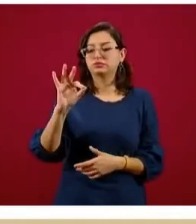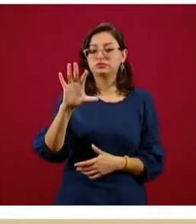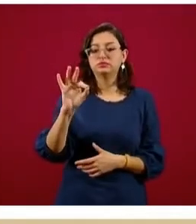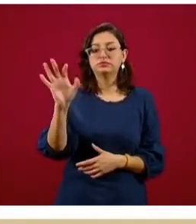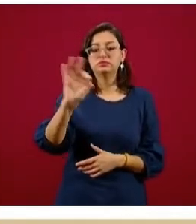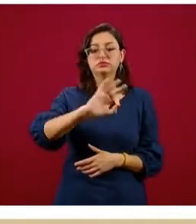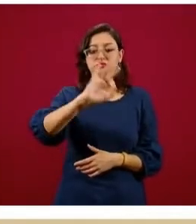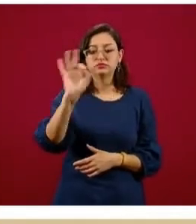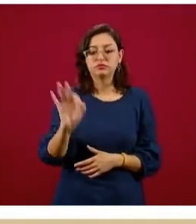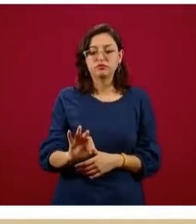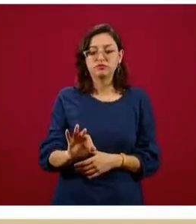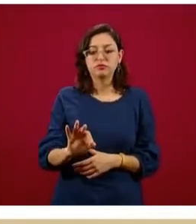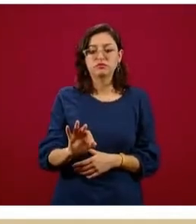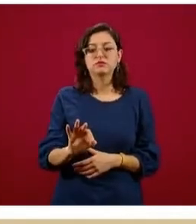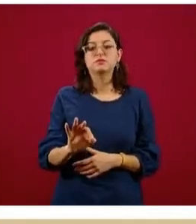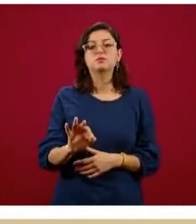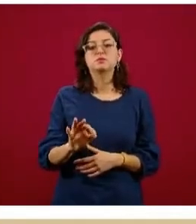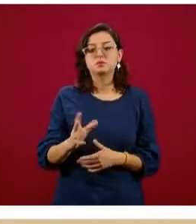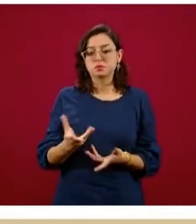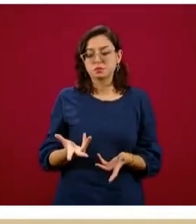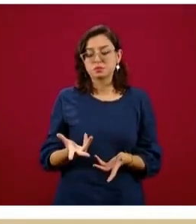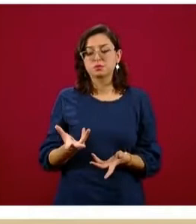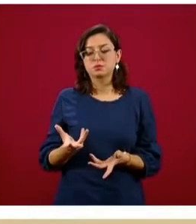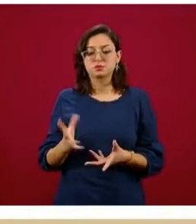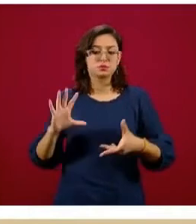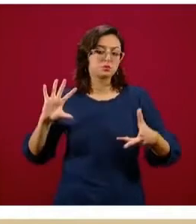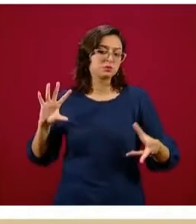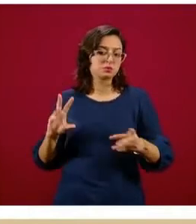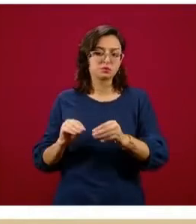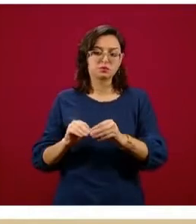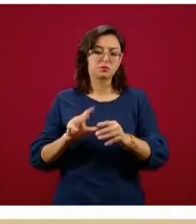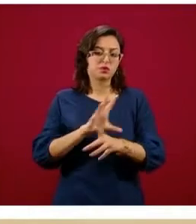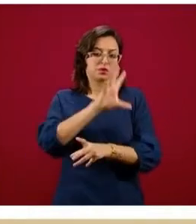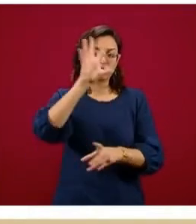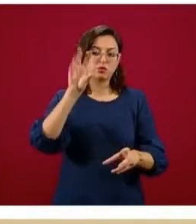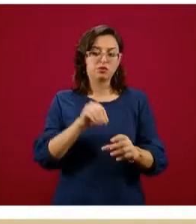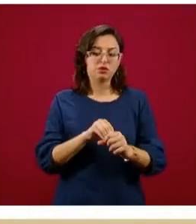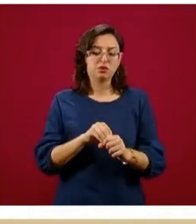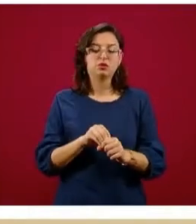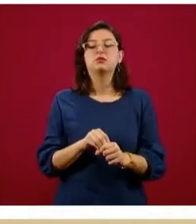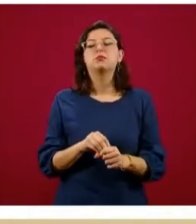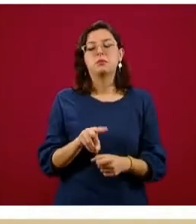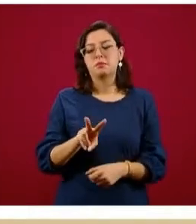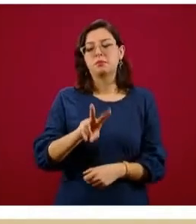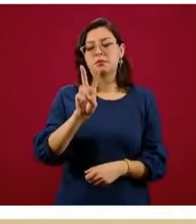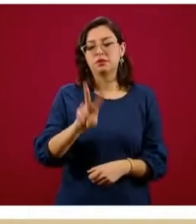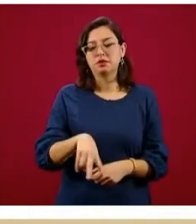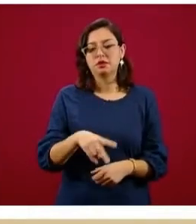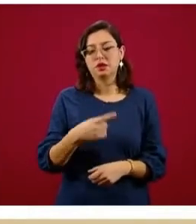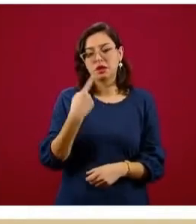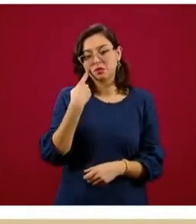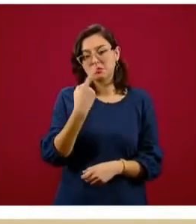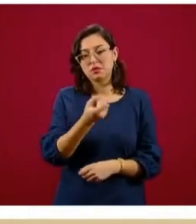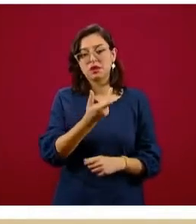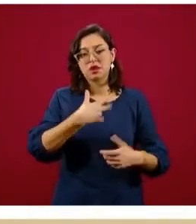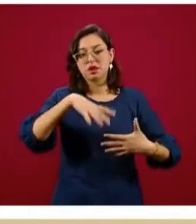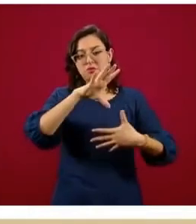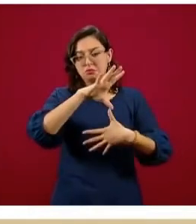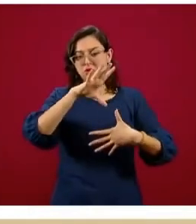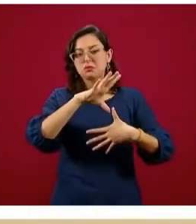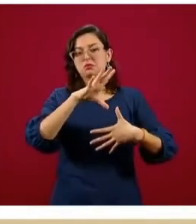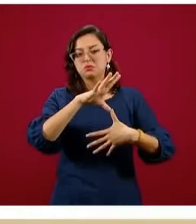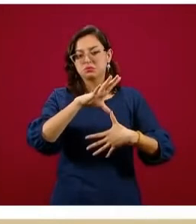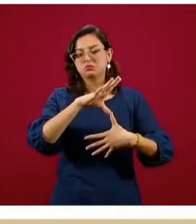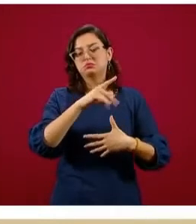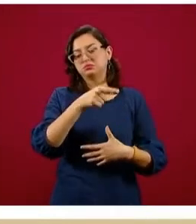activos conformen la pandemia en general. Lógicamente las Américas, la región de las Américas sigue